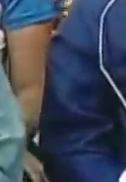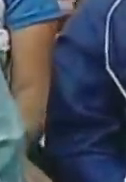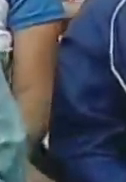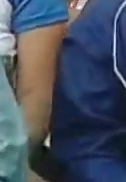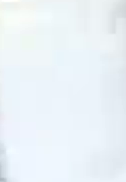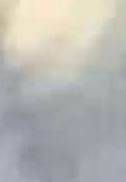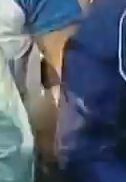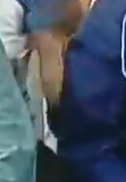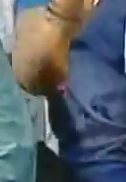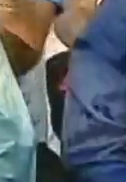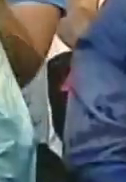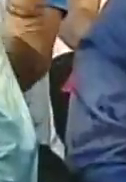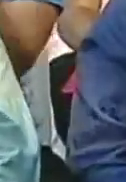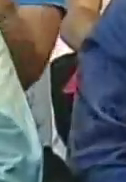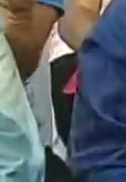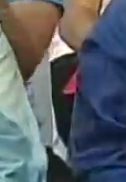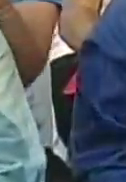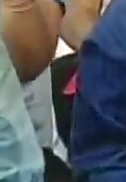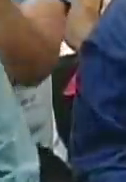Paz,